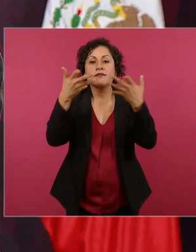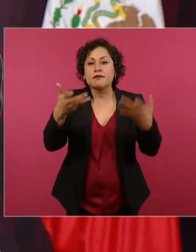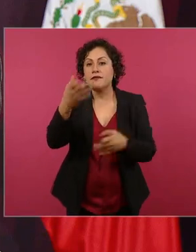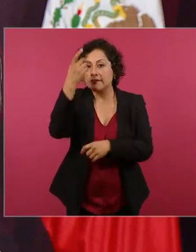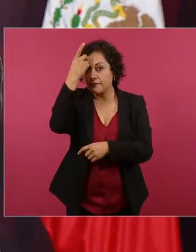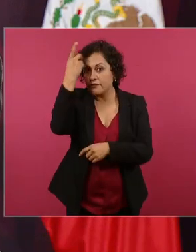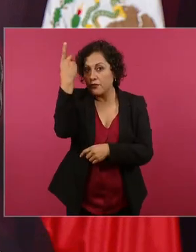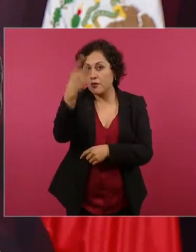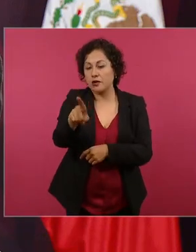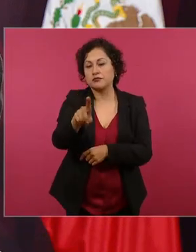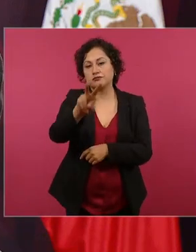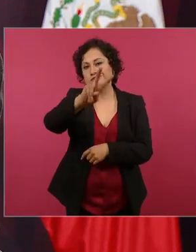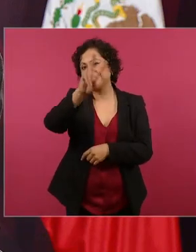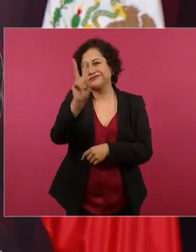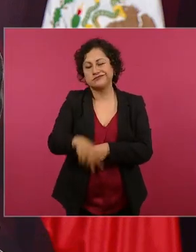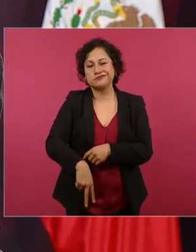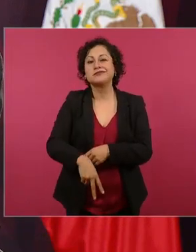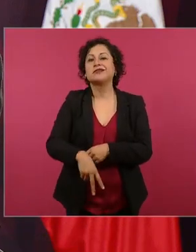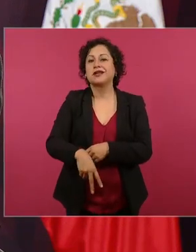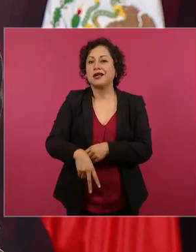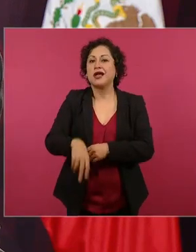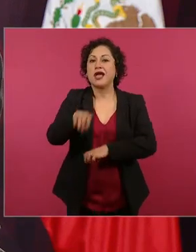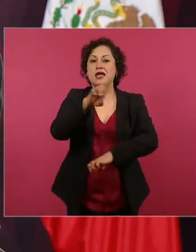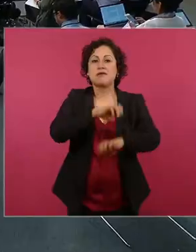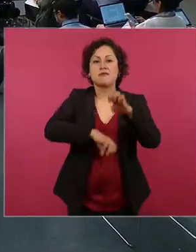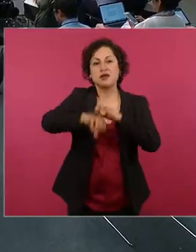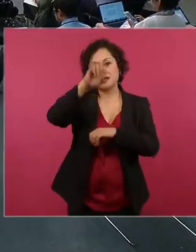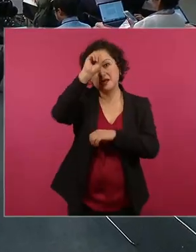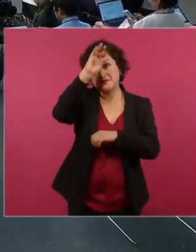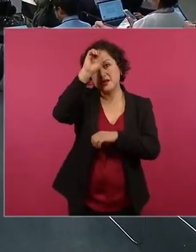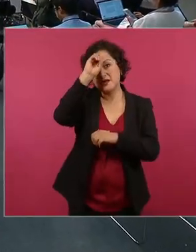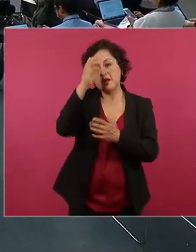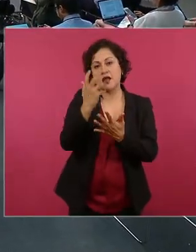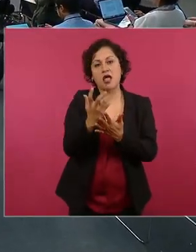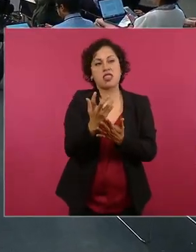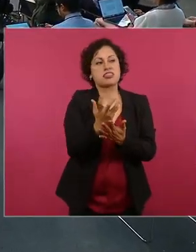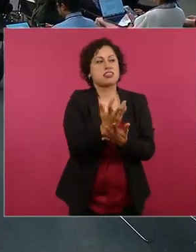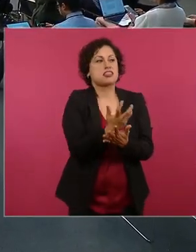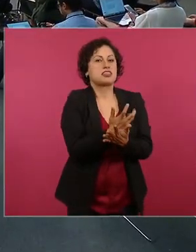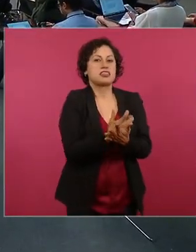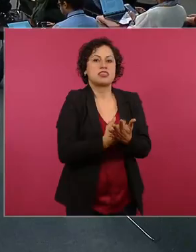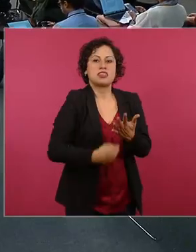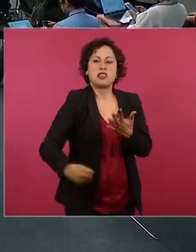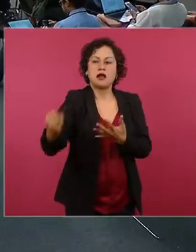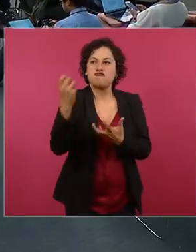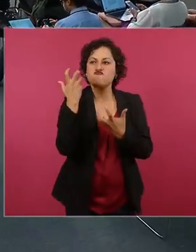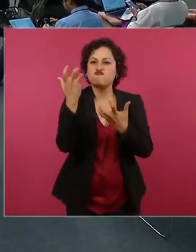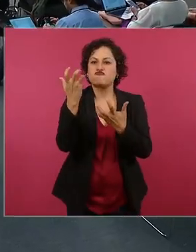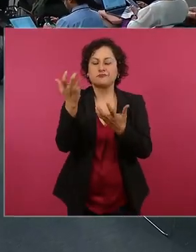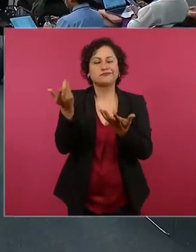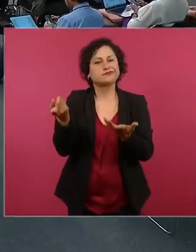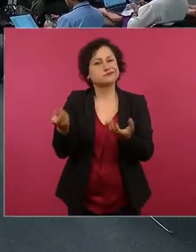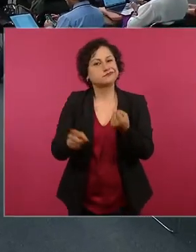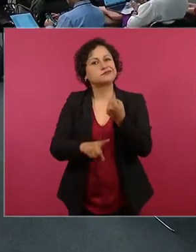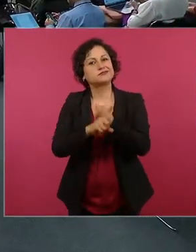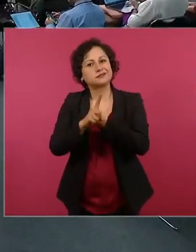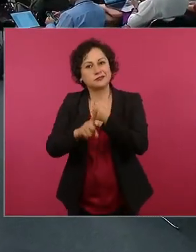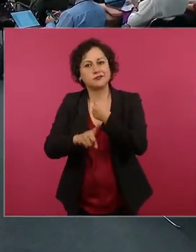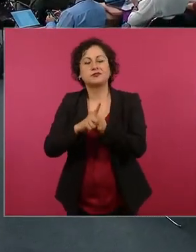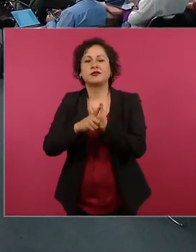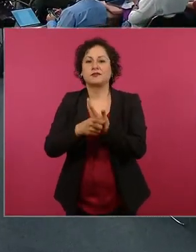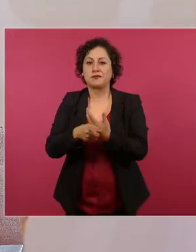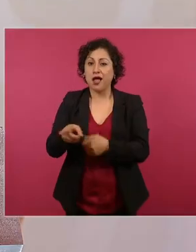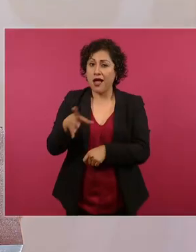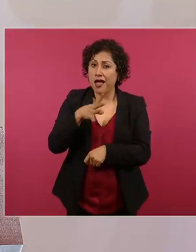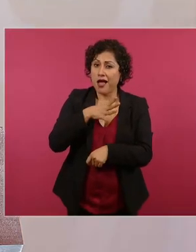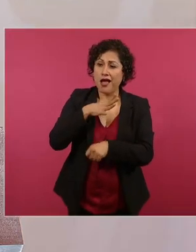la ambición de las empresas mineras, la represión